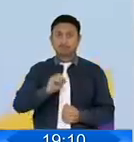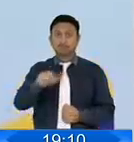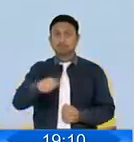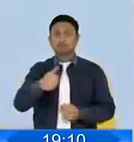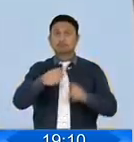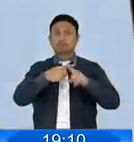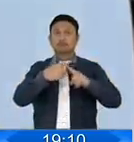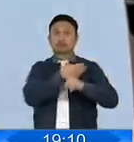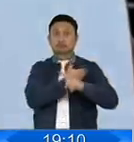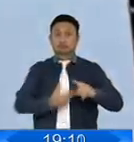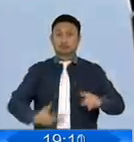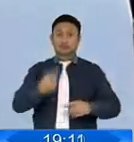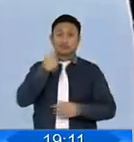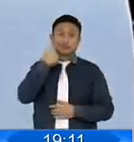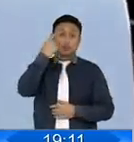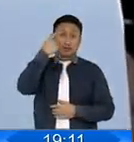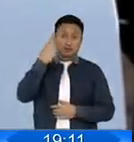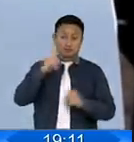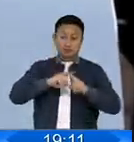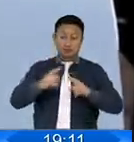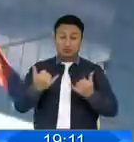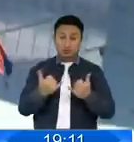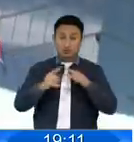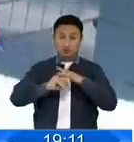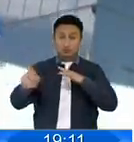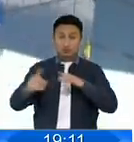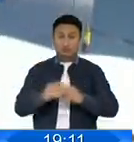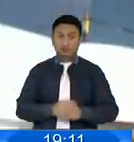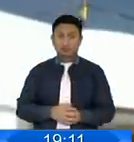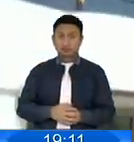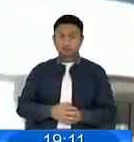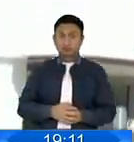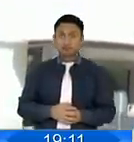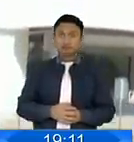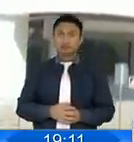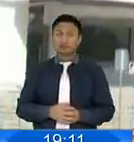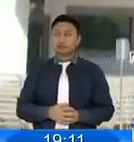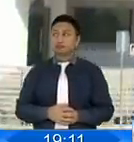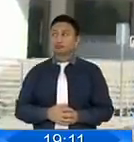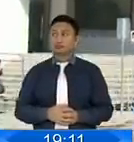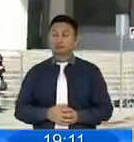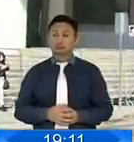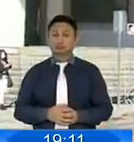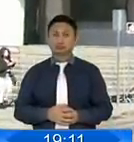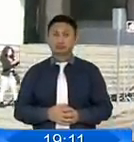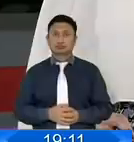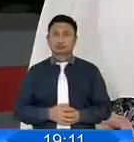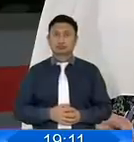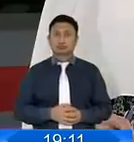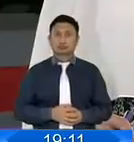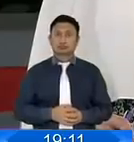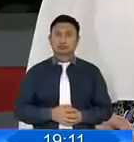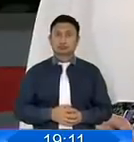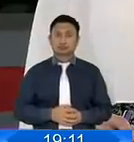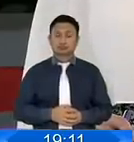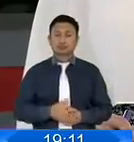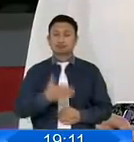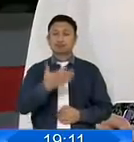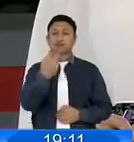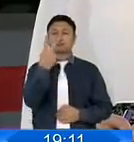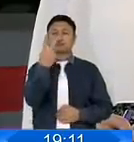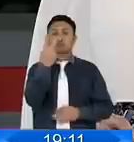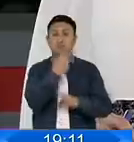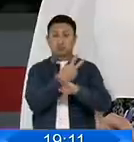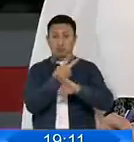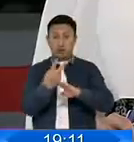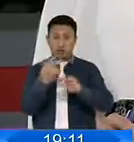Rafael Correa, pero se encuentra prófugo, informó Héctor Romero. Alrededor de 2 semanas podría durar